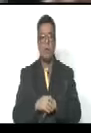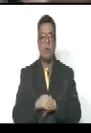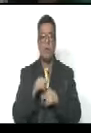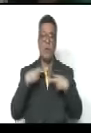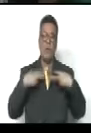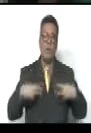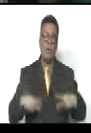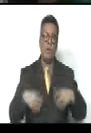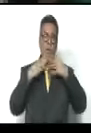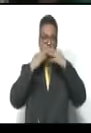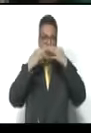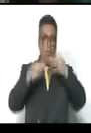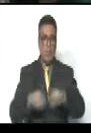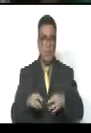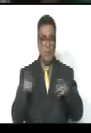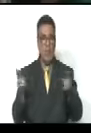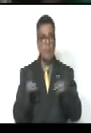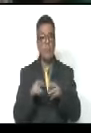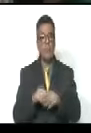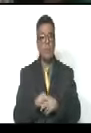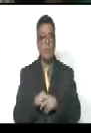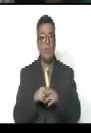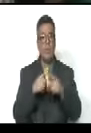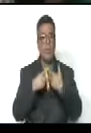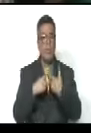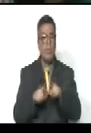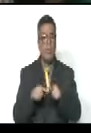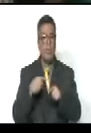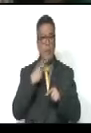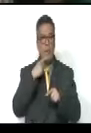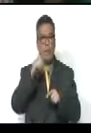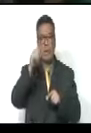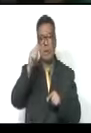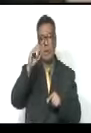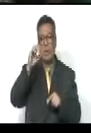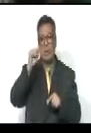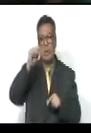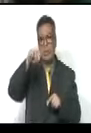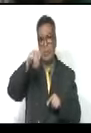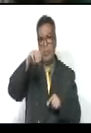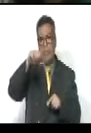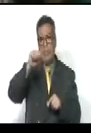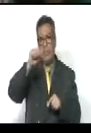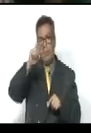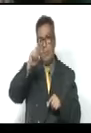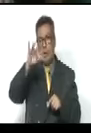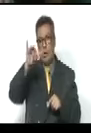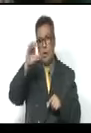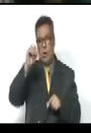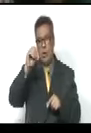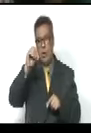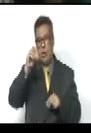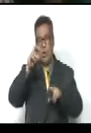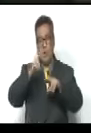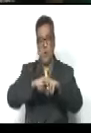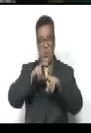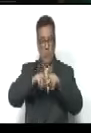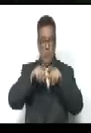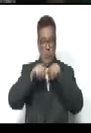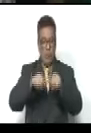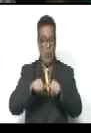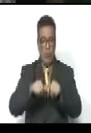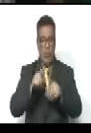vida realmente corta, pero Pío Tamayo dejó sentado una trayectoria,